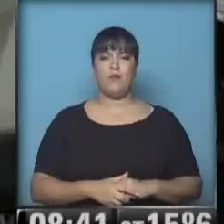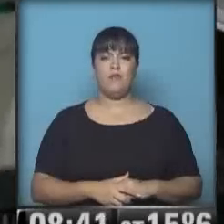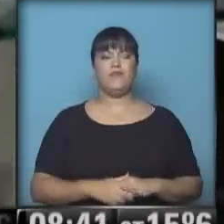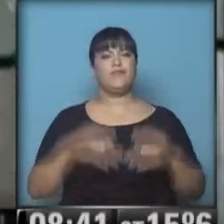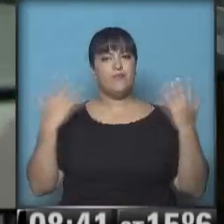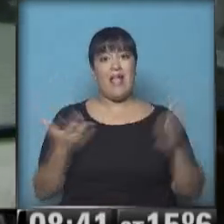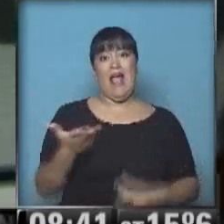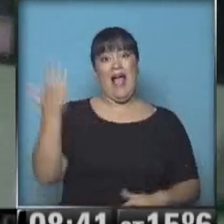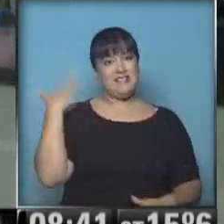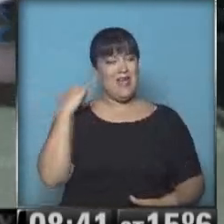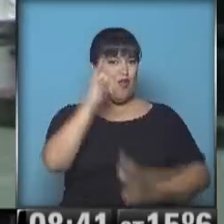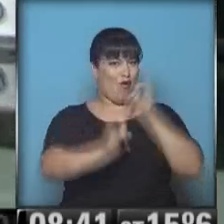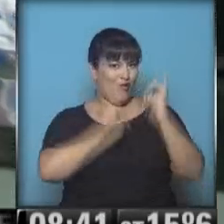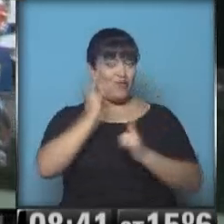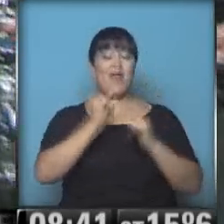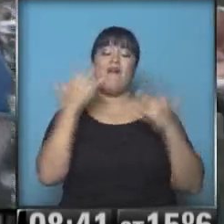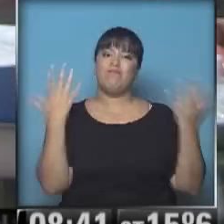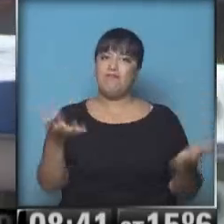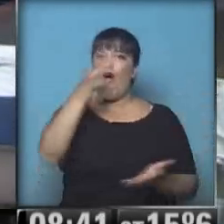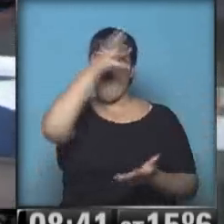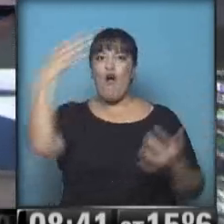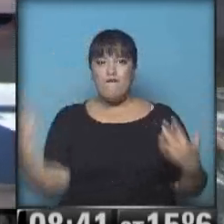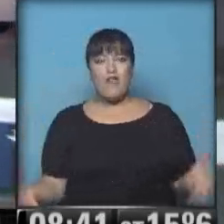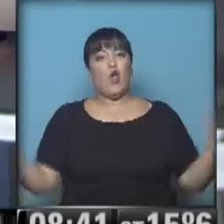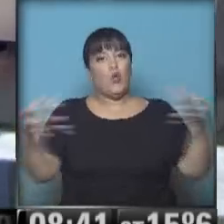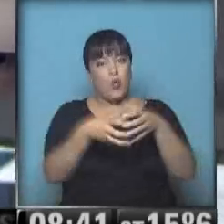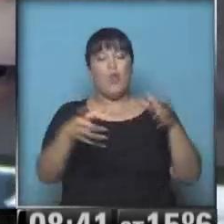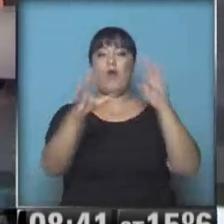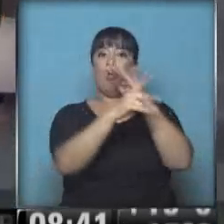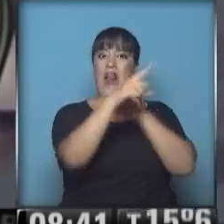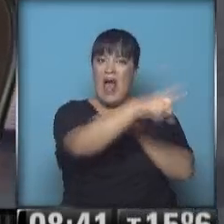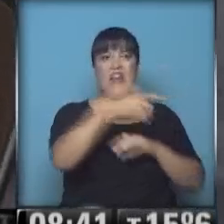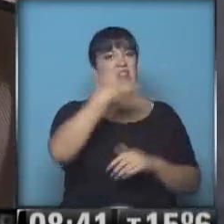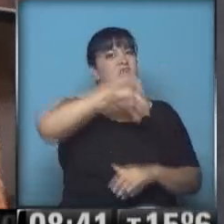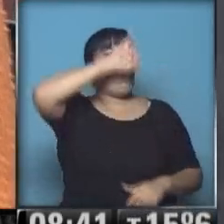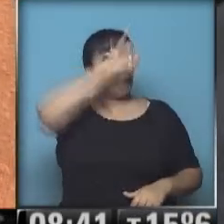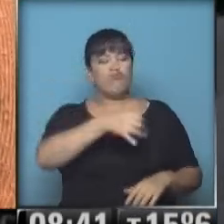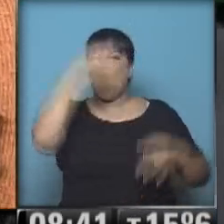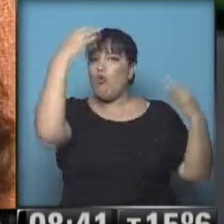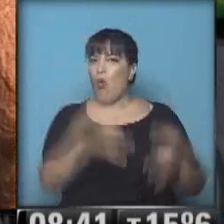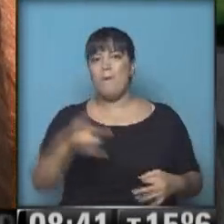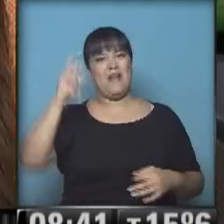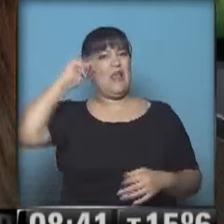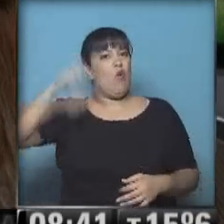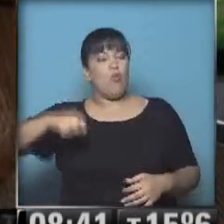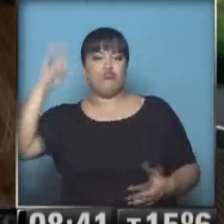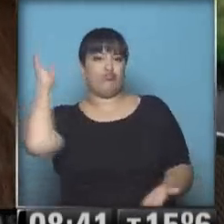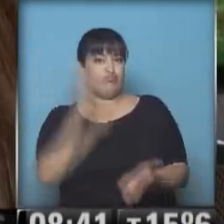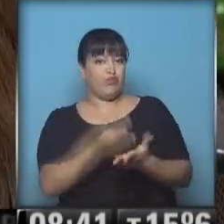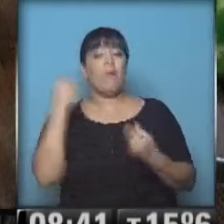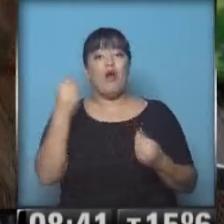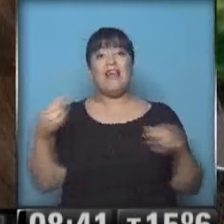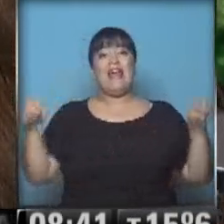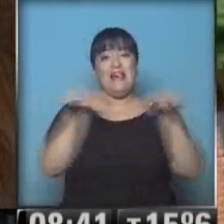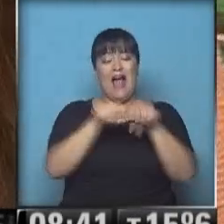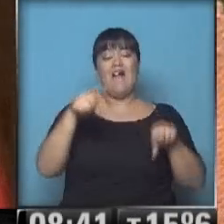Bueno ayer se lo contábamos finalmente el grupo Clarín tuvo que cumplir con una decisión judicial hablamos de Cablevisión que después de